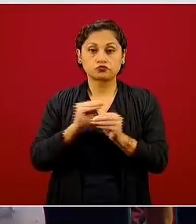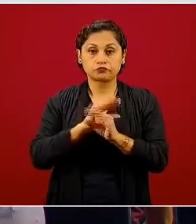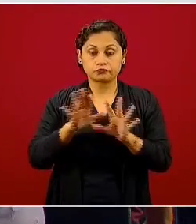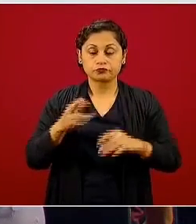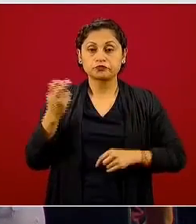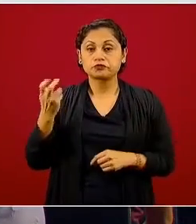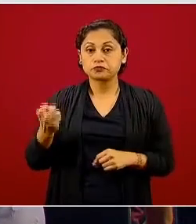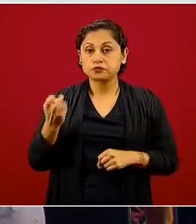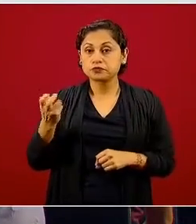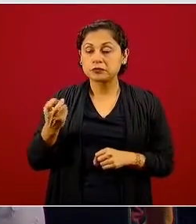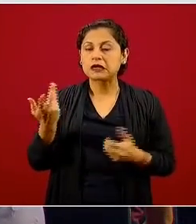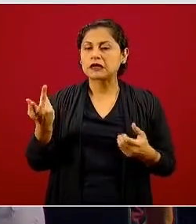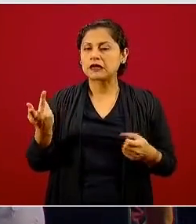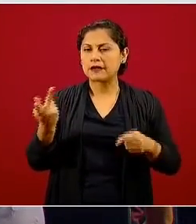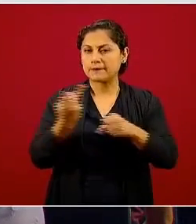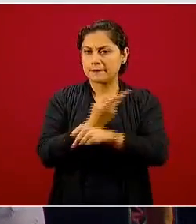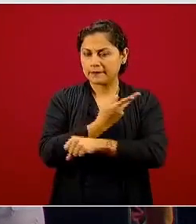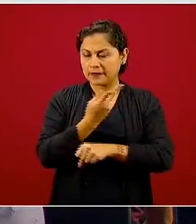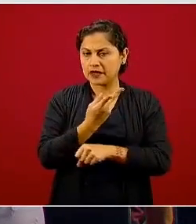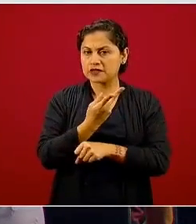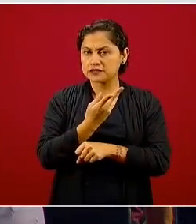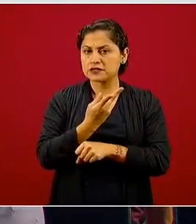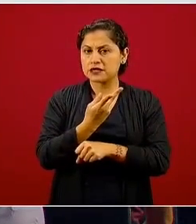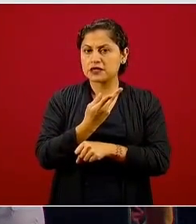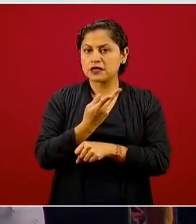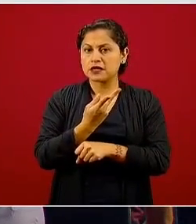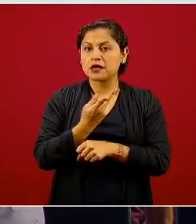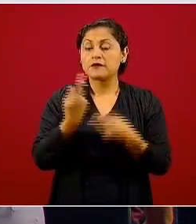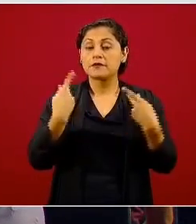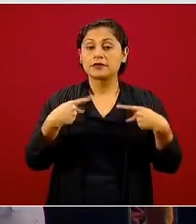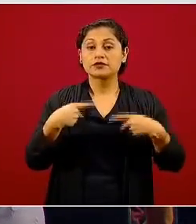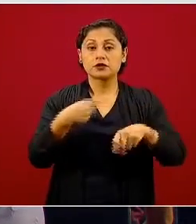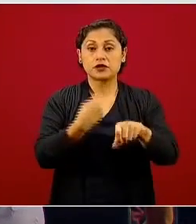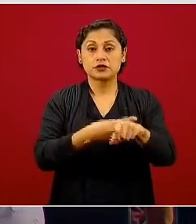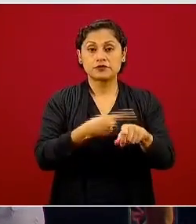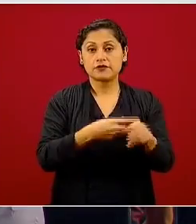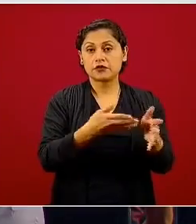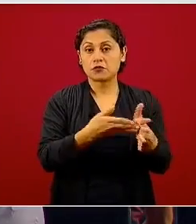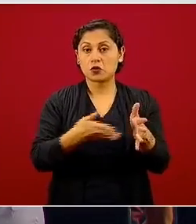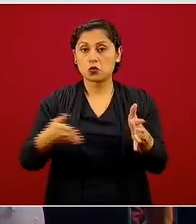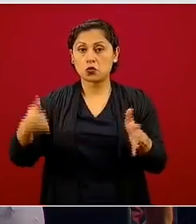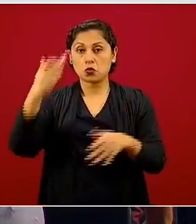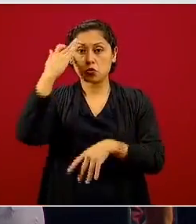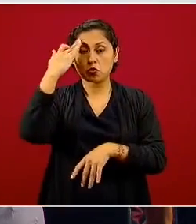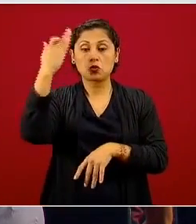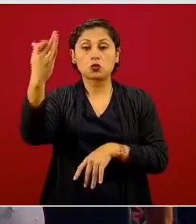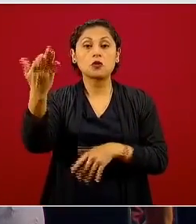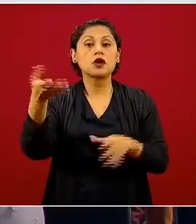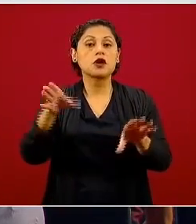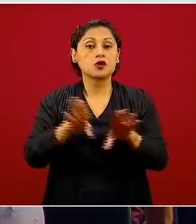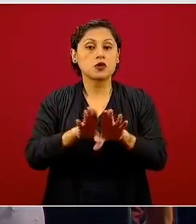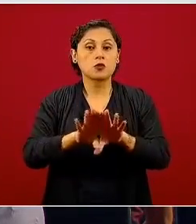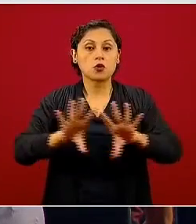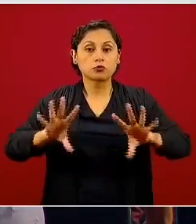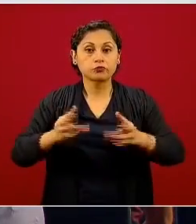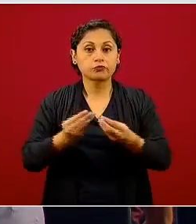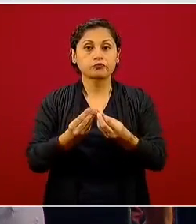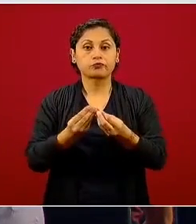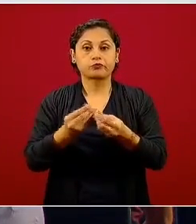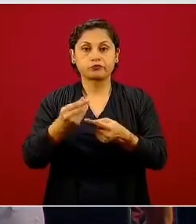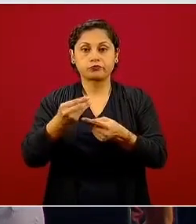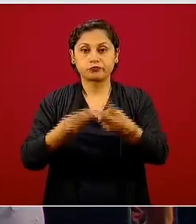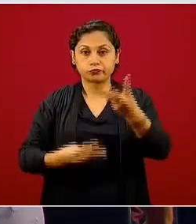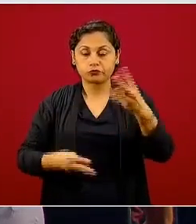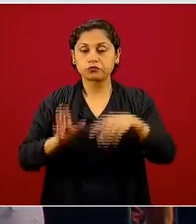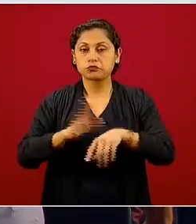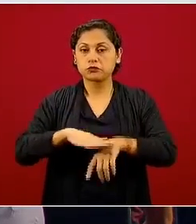con los casos confirmados a lo largo del tiempo. También es muy notorio cómo la